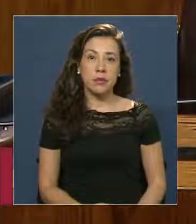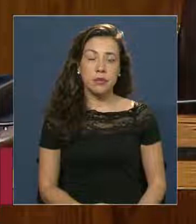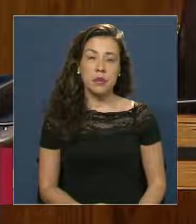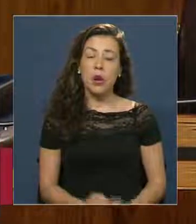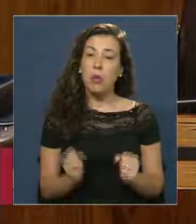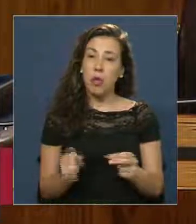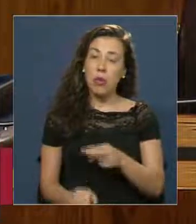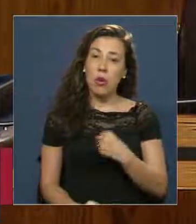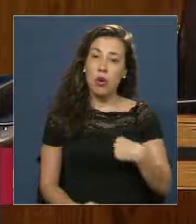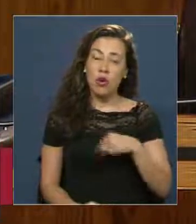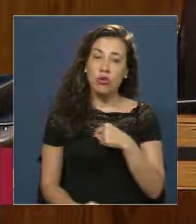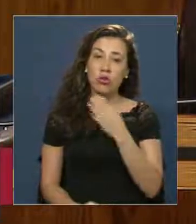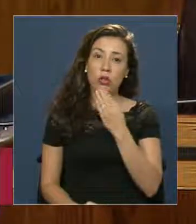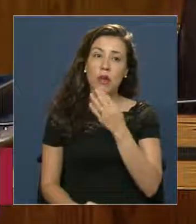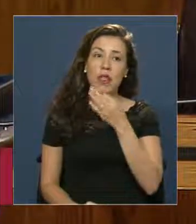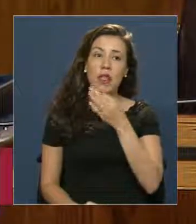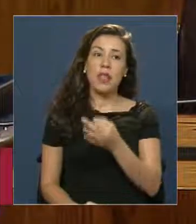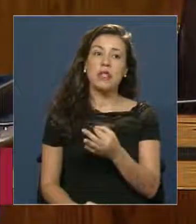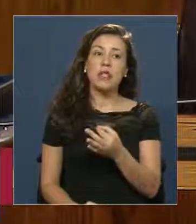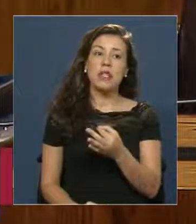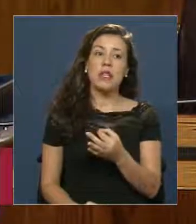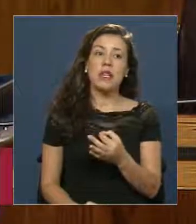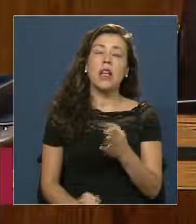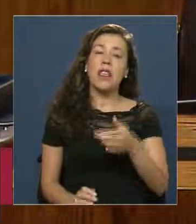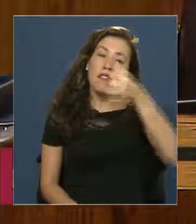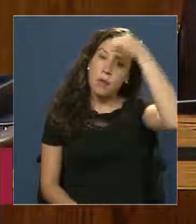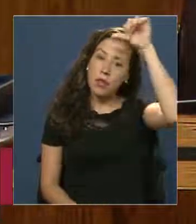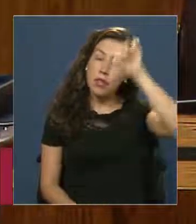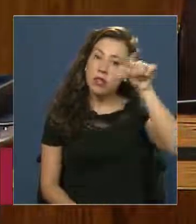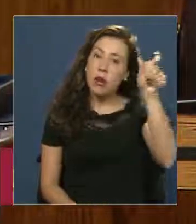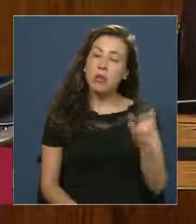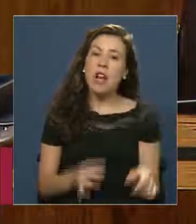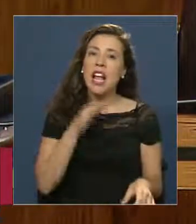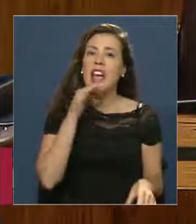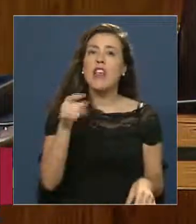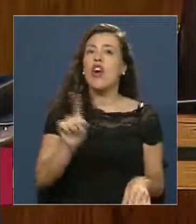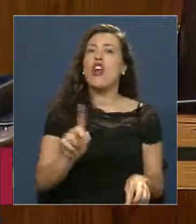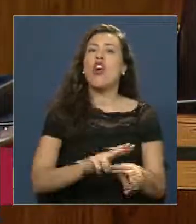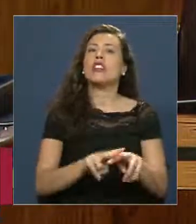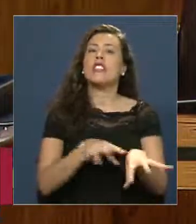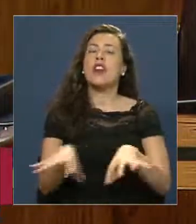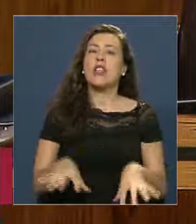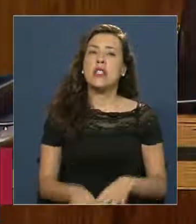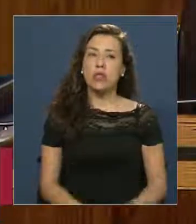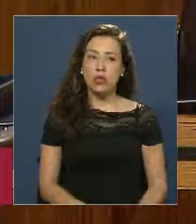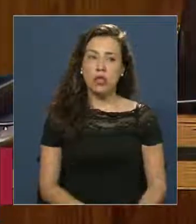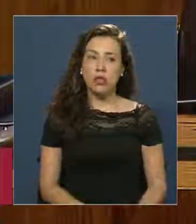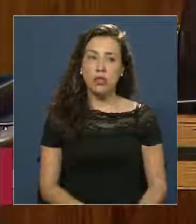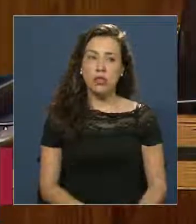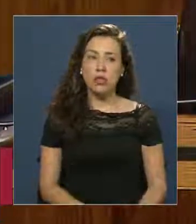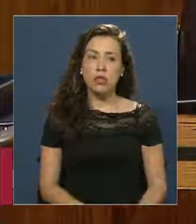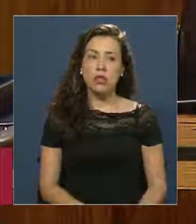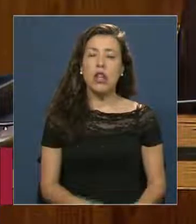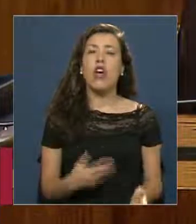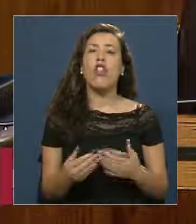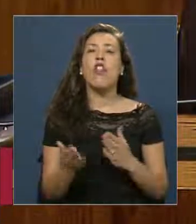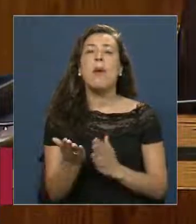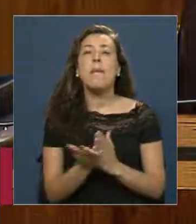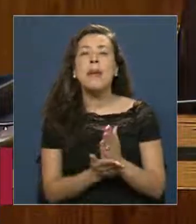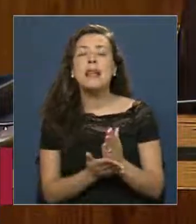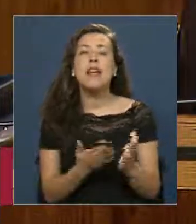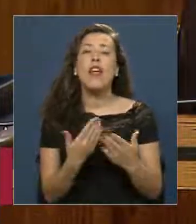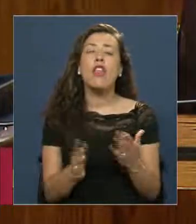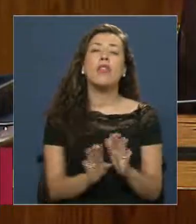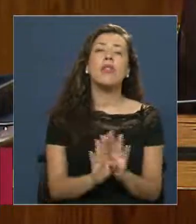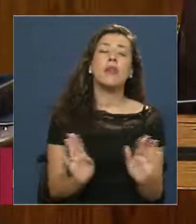¿Podríamos nosotros entonces también decir que en este caso habría que sancionar a alguien que dijera que eso no ocurrió? ¿Dónde empieza y dónde